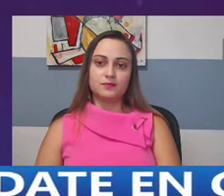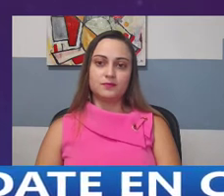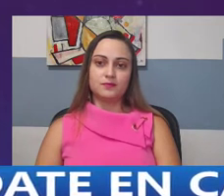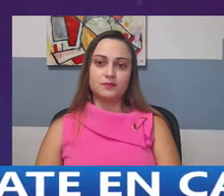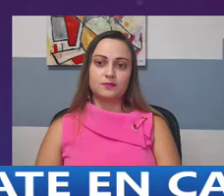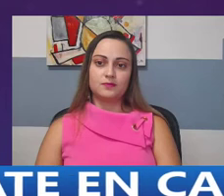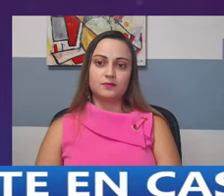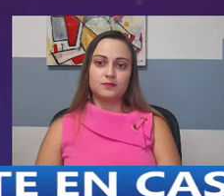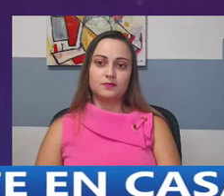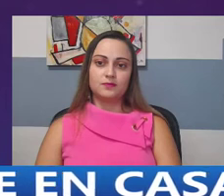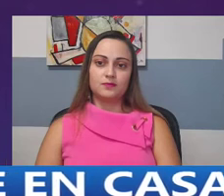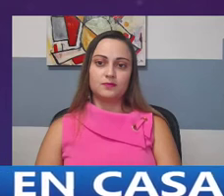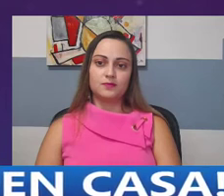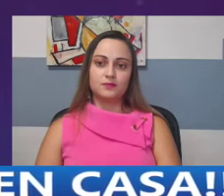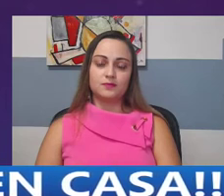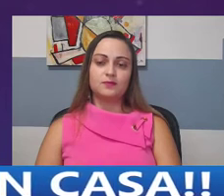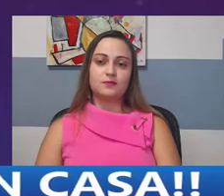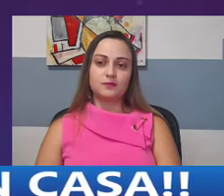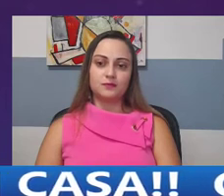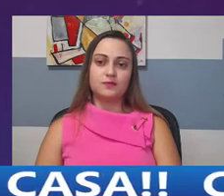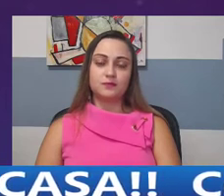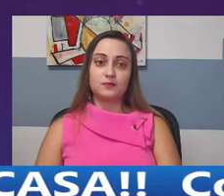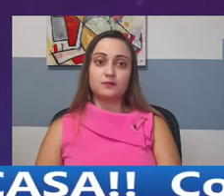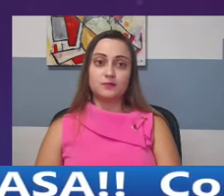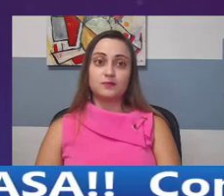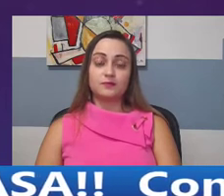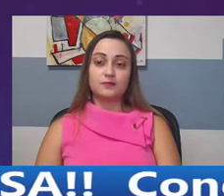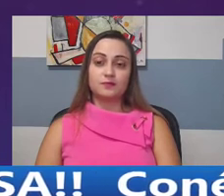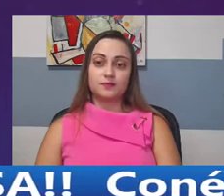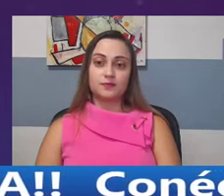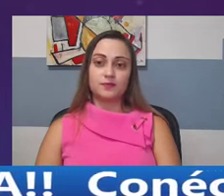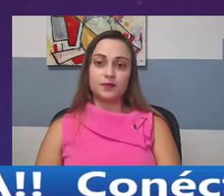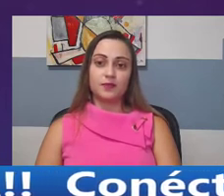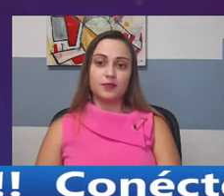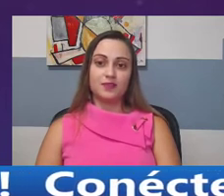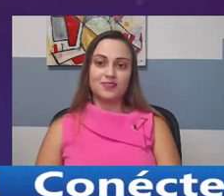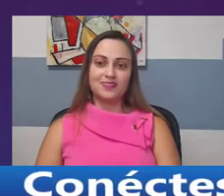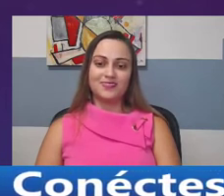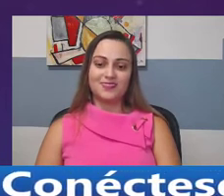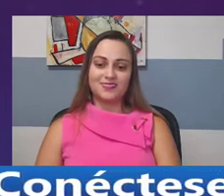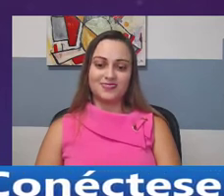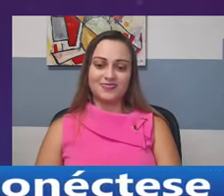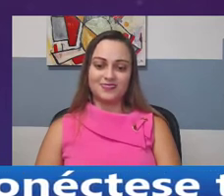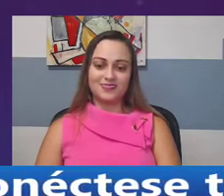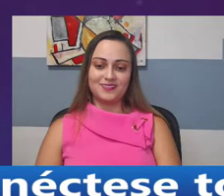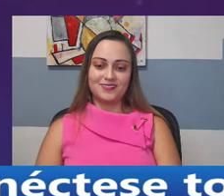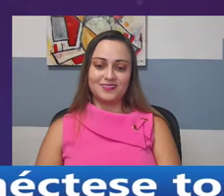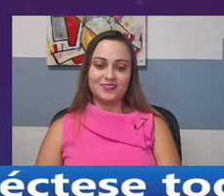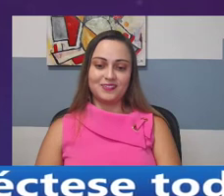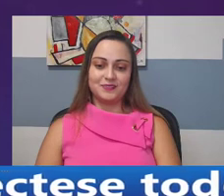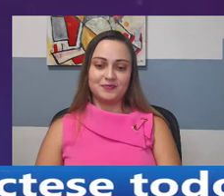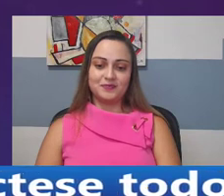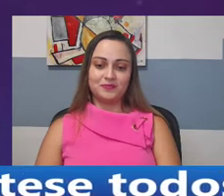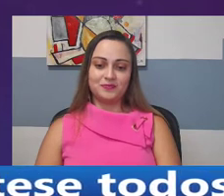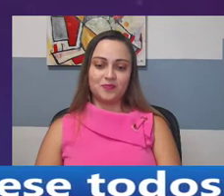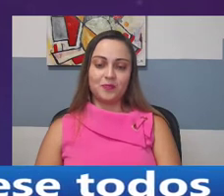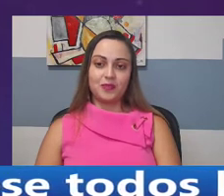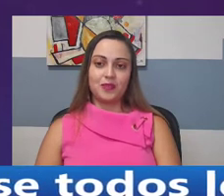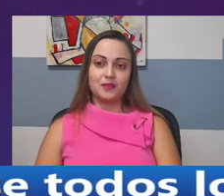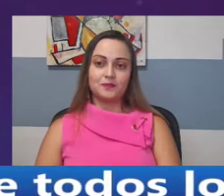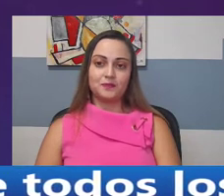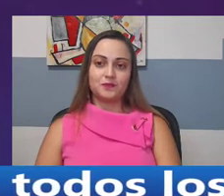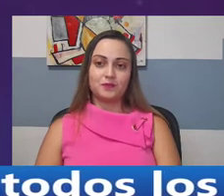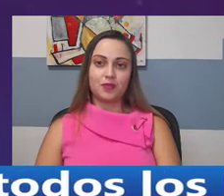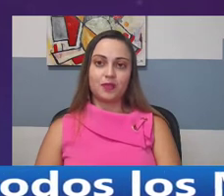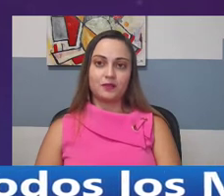han sido graduados universitarios o hasta tengo un doctor en el equipo de trabajo. Así que, esto, pero bueno,